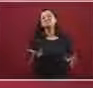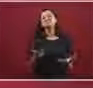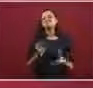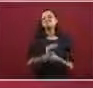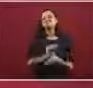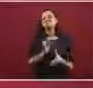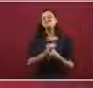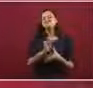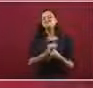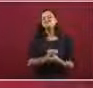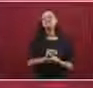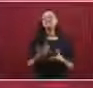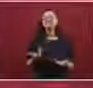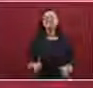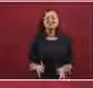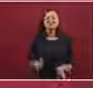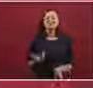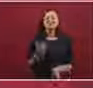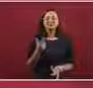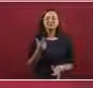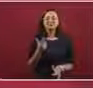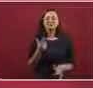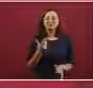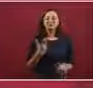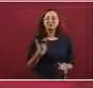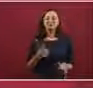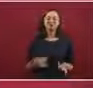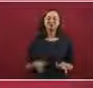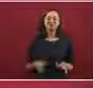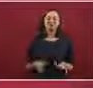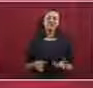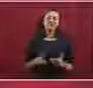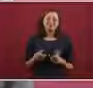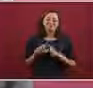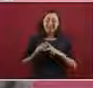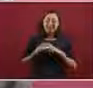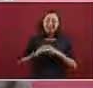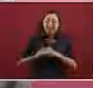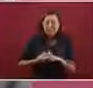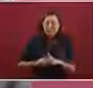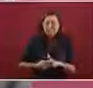práctica. Si apenas estamos